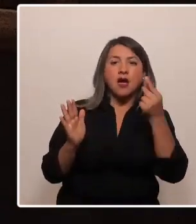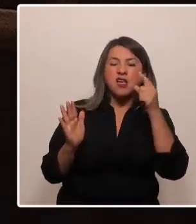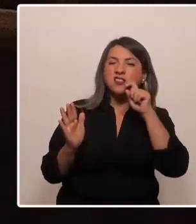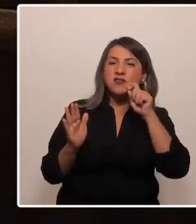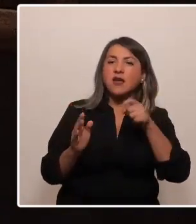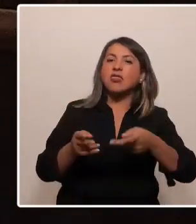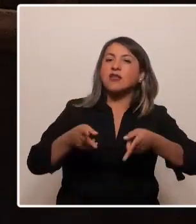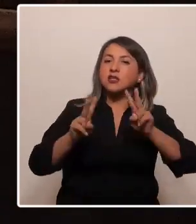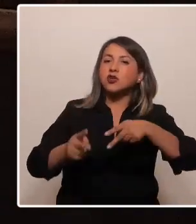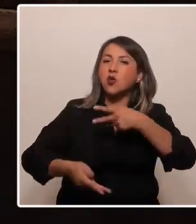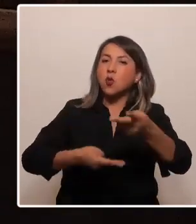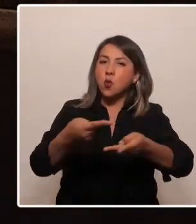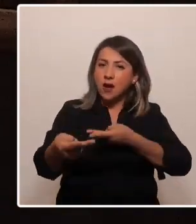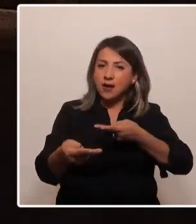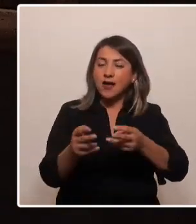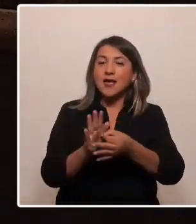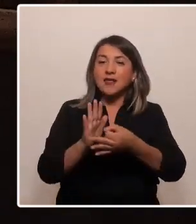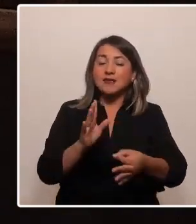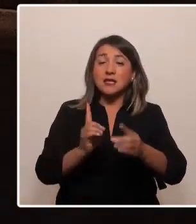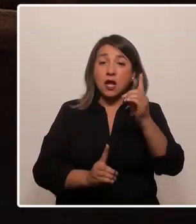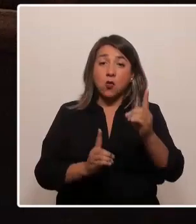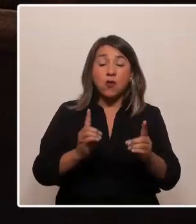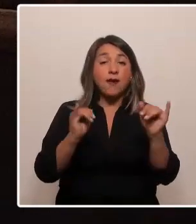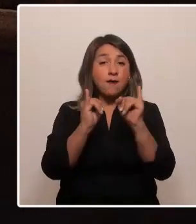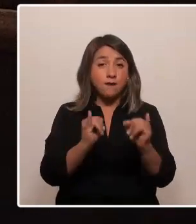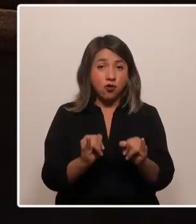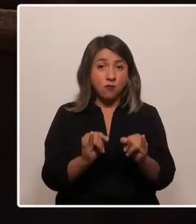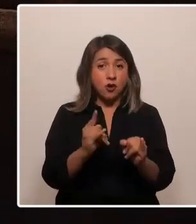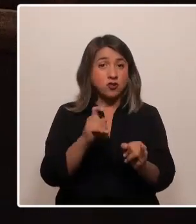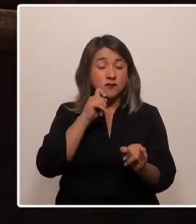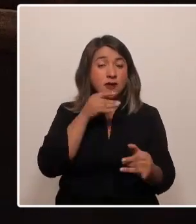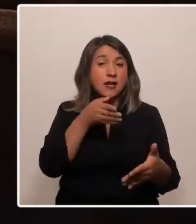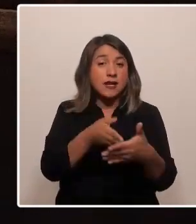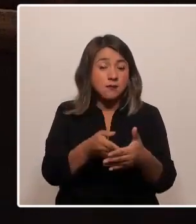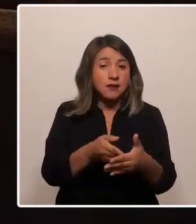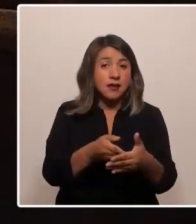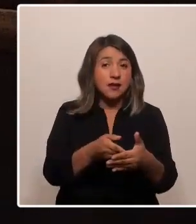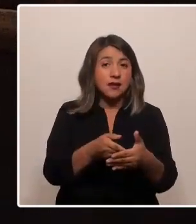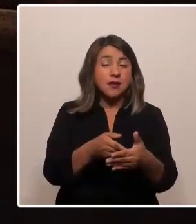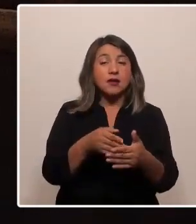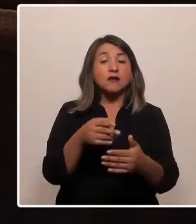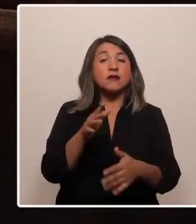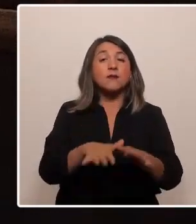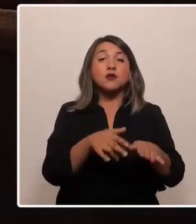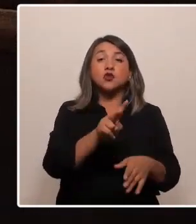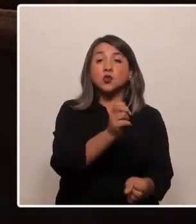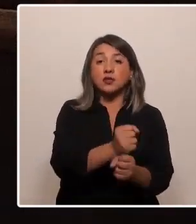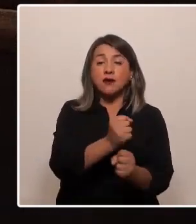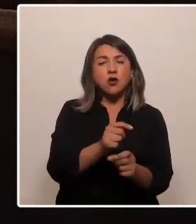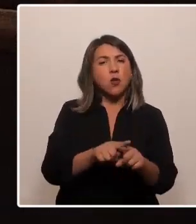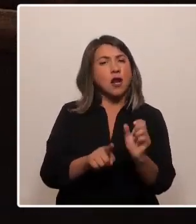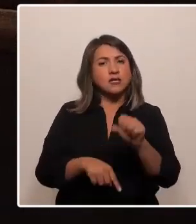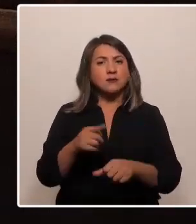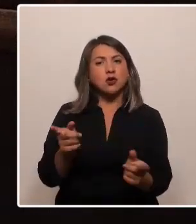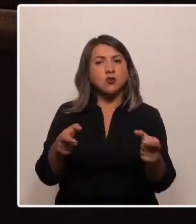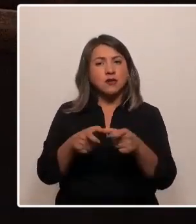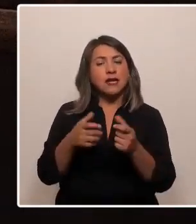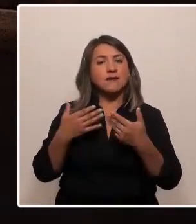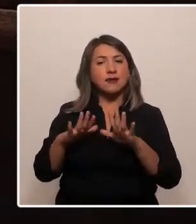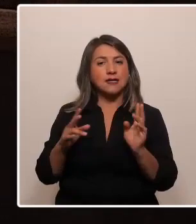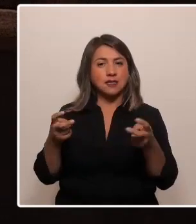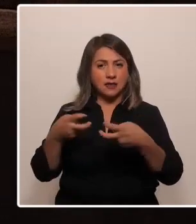huelga, al establecer que algunas modalidades que no se limitan a la típica interrupción de labores han sido aceptadas por el Comité de Libertad